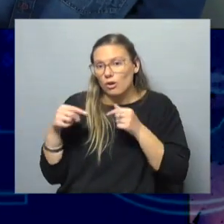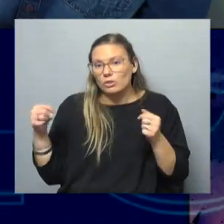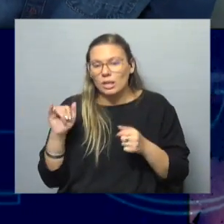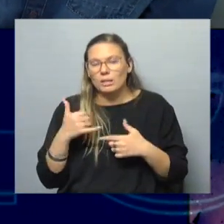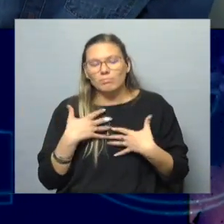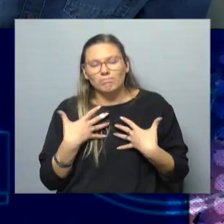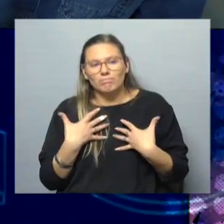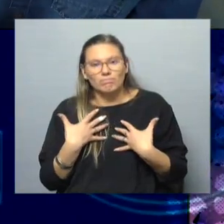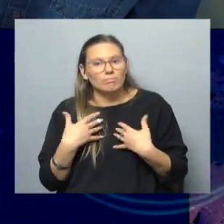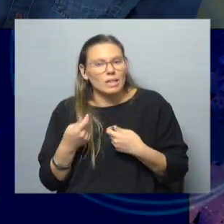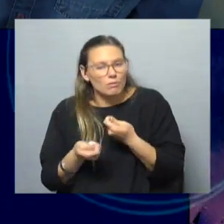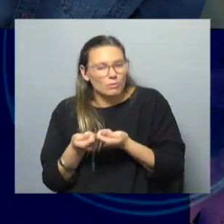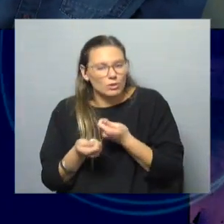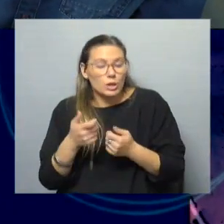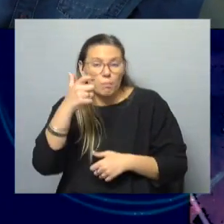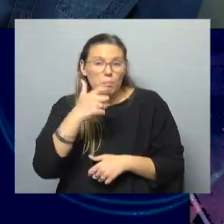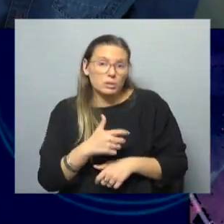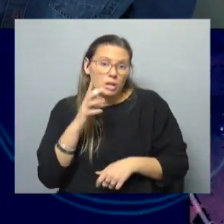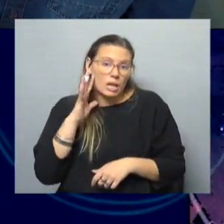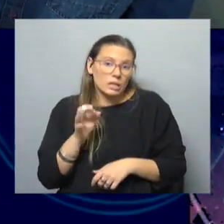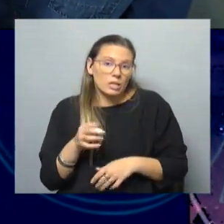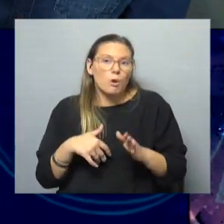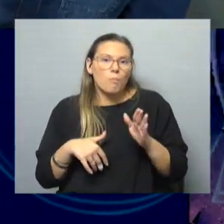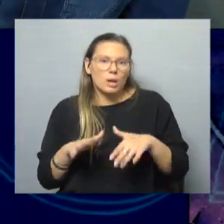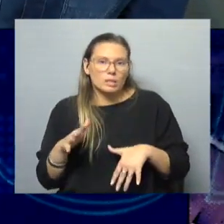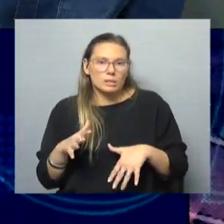Afecta, en lo personal, creo que paraliza más que...